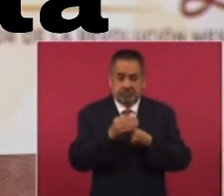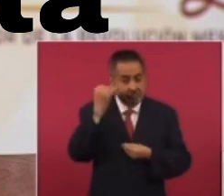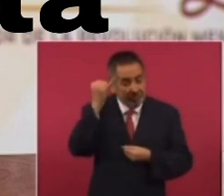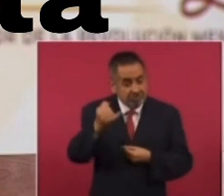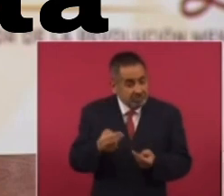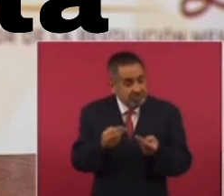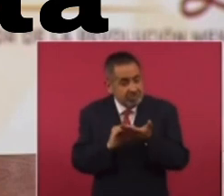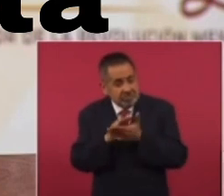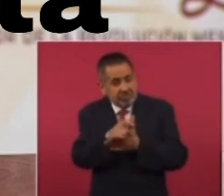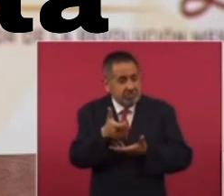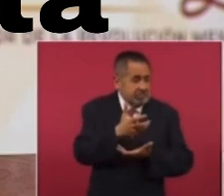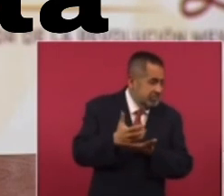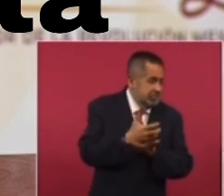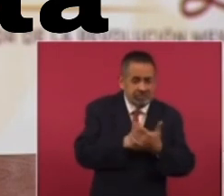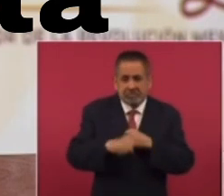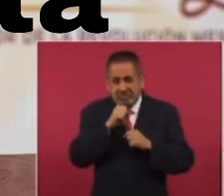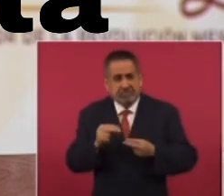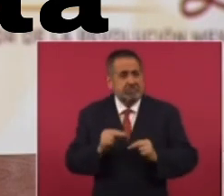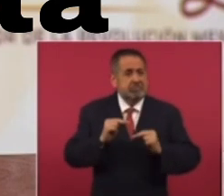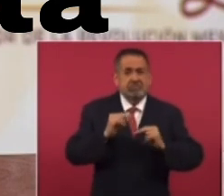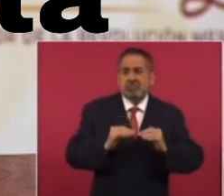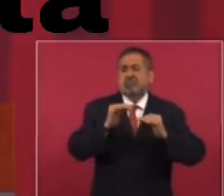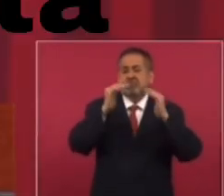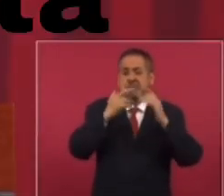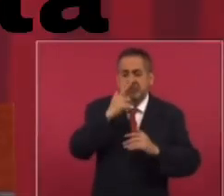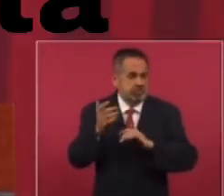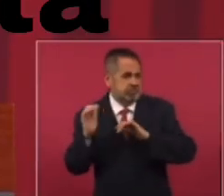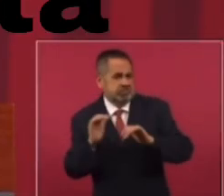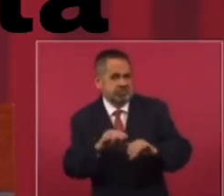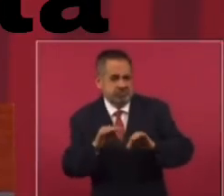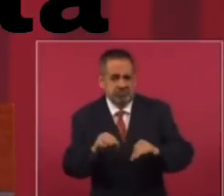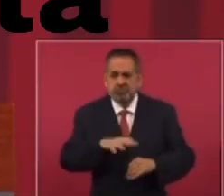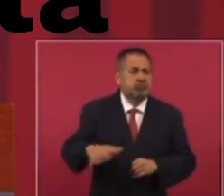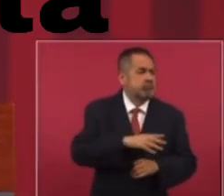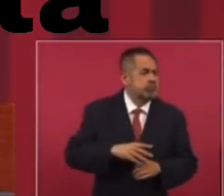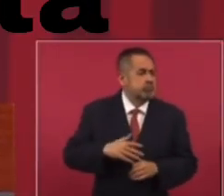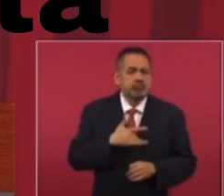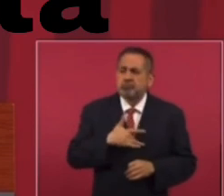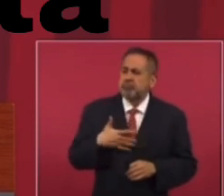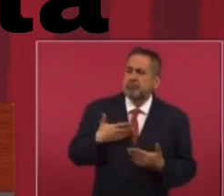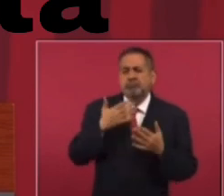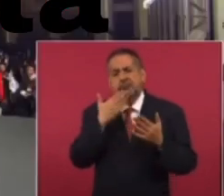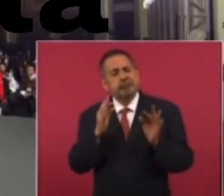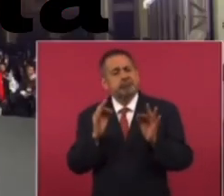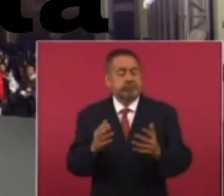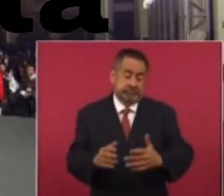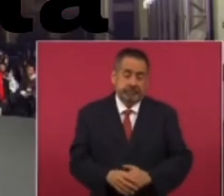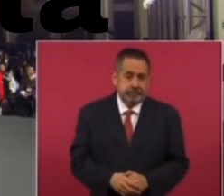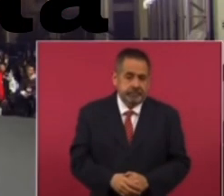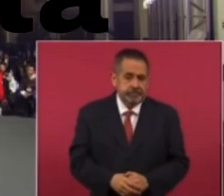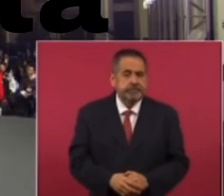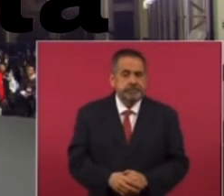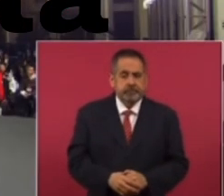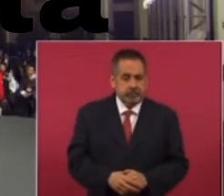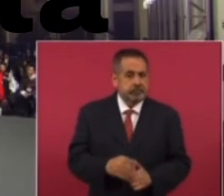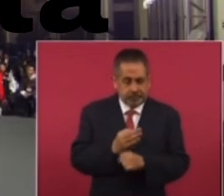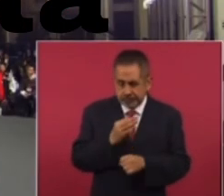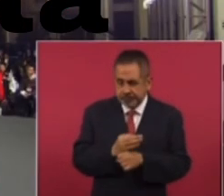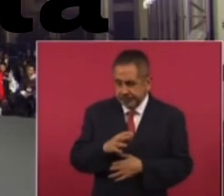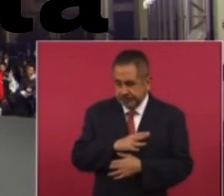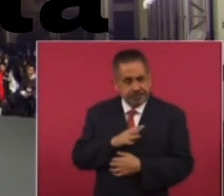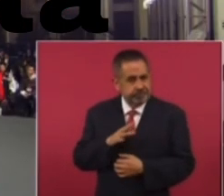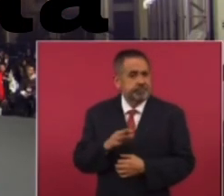arrastrándose con tal de ganar votos y simpatías ahora es muy hipócrita se aprovecha de